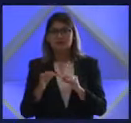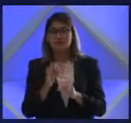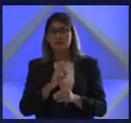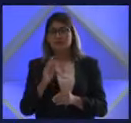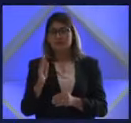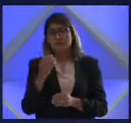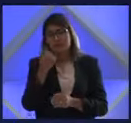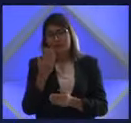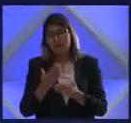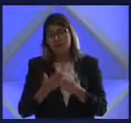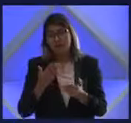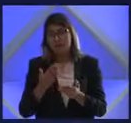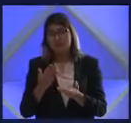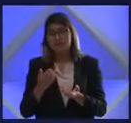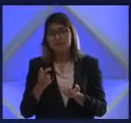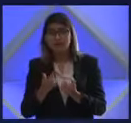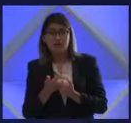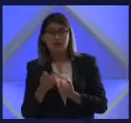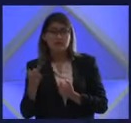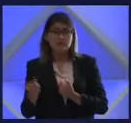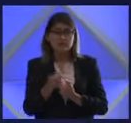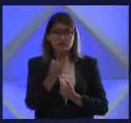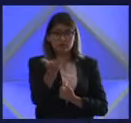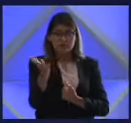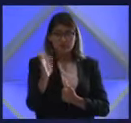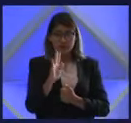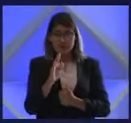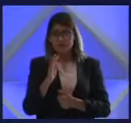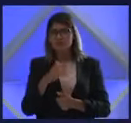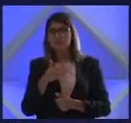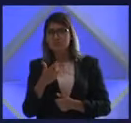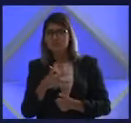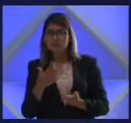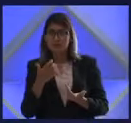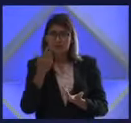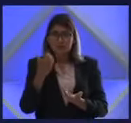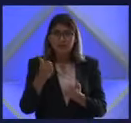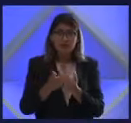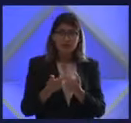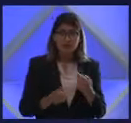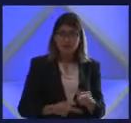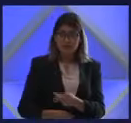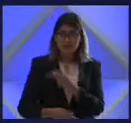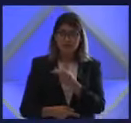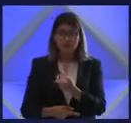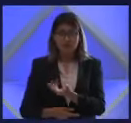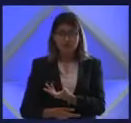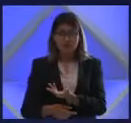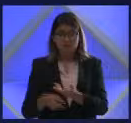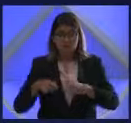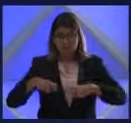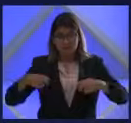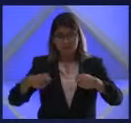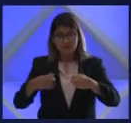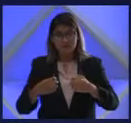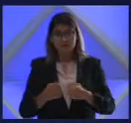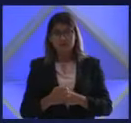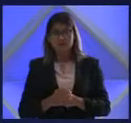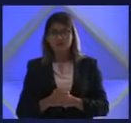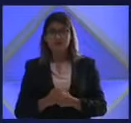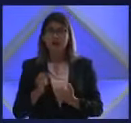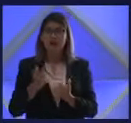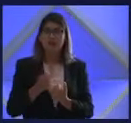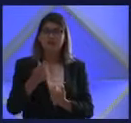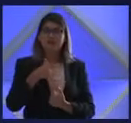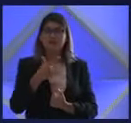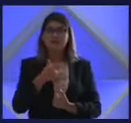nuestra audiencia tuviera alguna pregunta para nuestros distinguidos panelistas algo que siempre quisieron